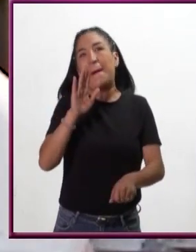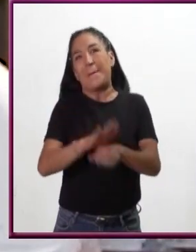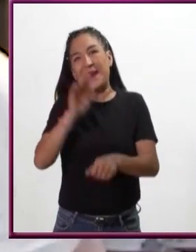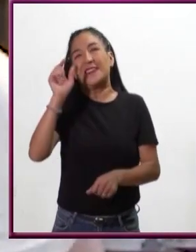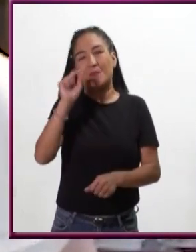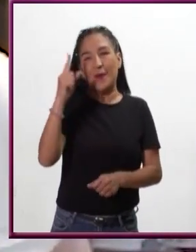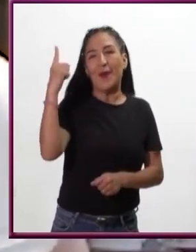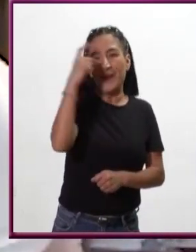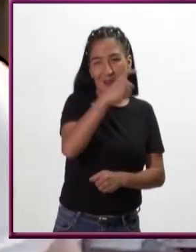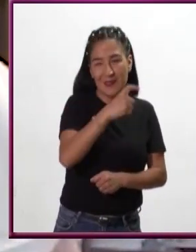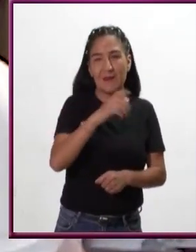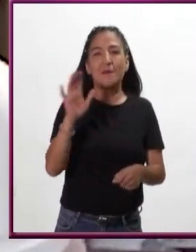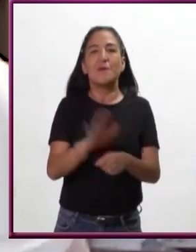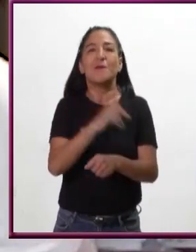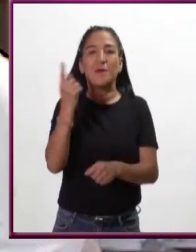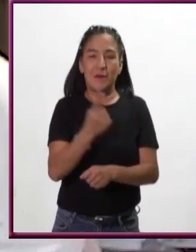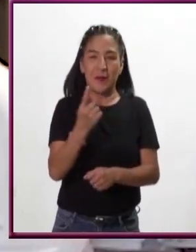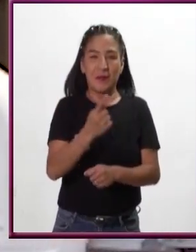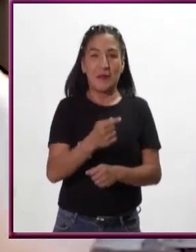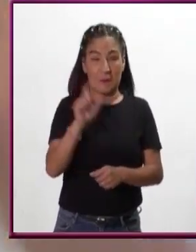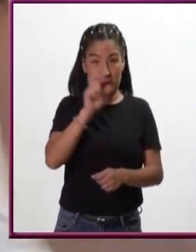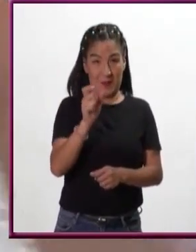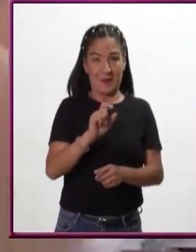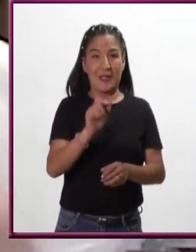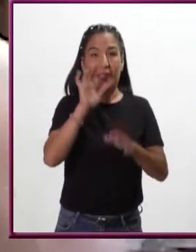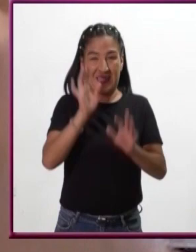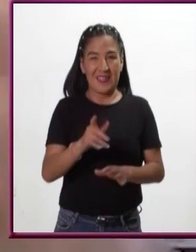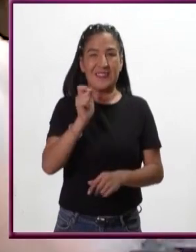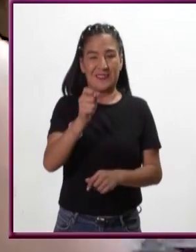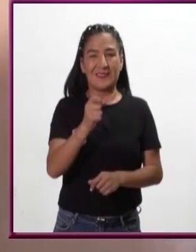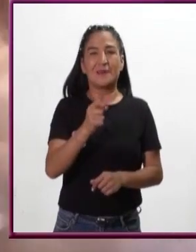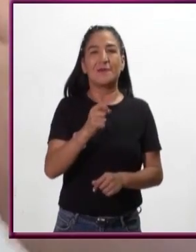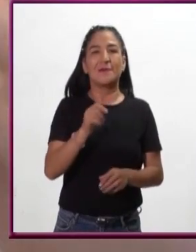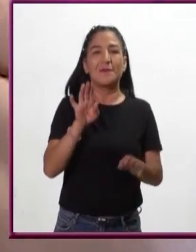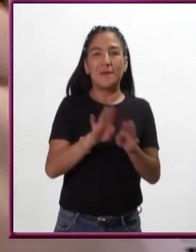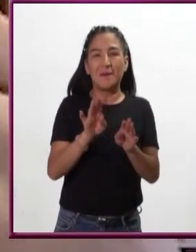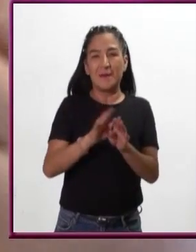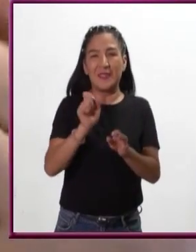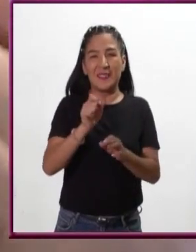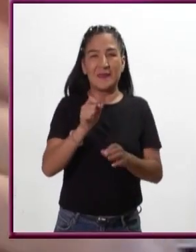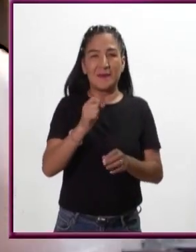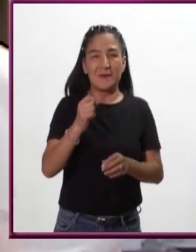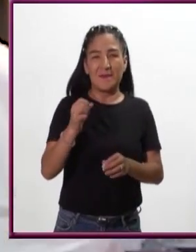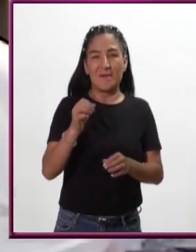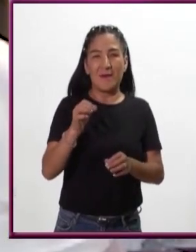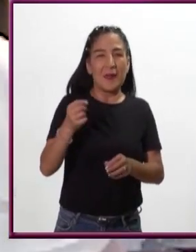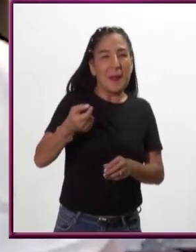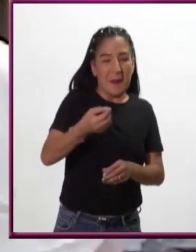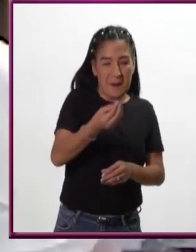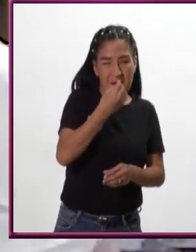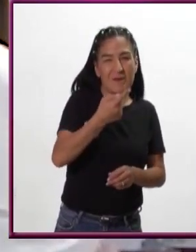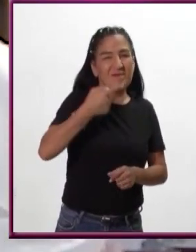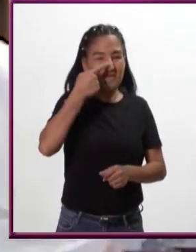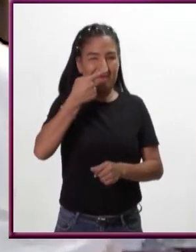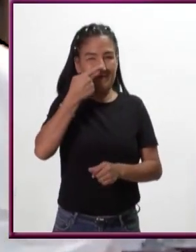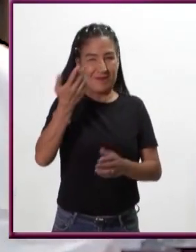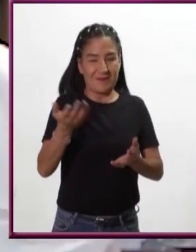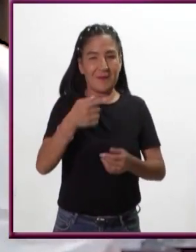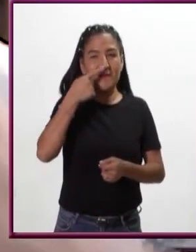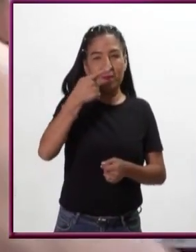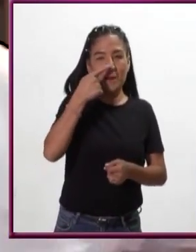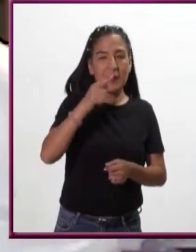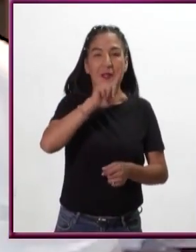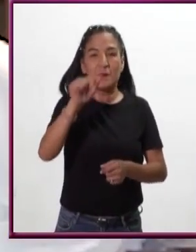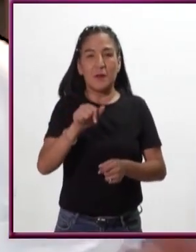más complejo, porque una vez que estas moléculas, nosotros olemos algo, ¿no?